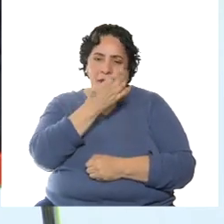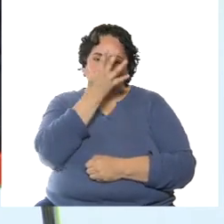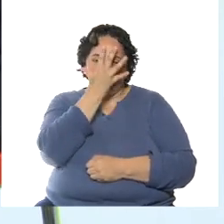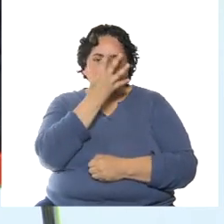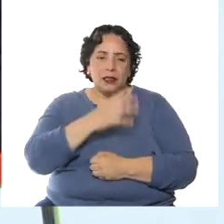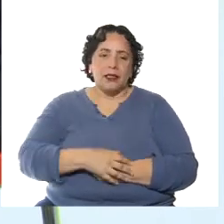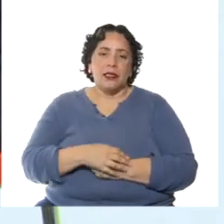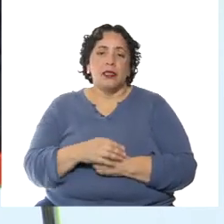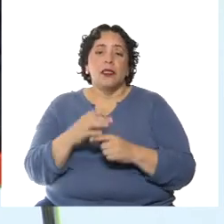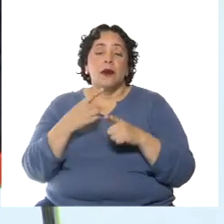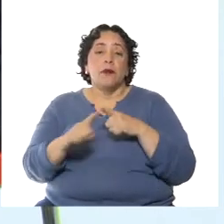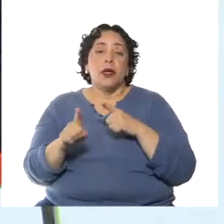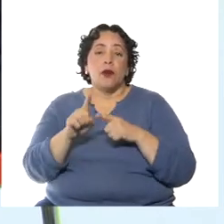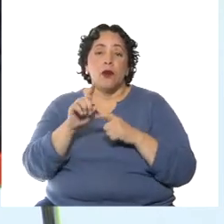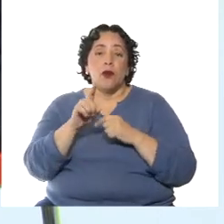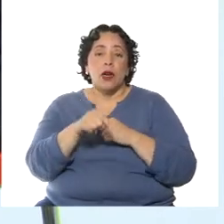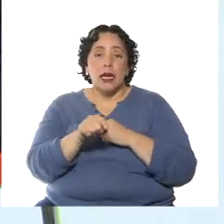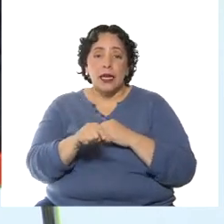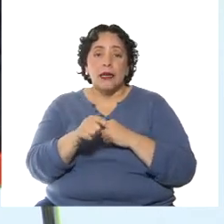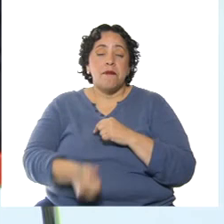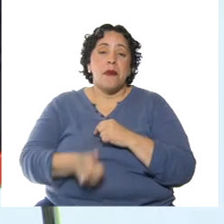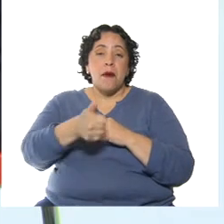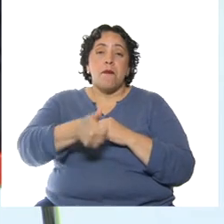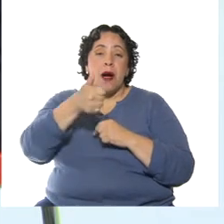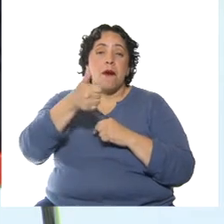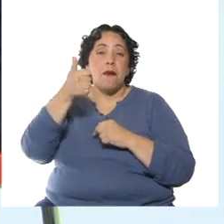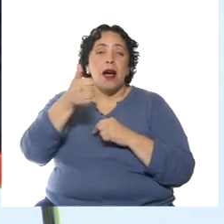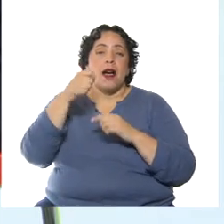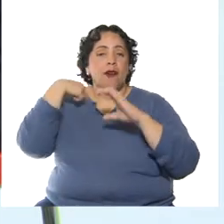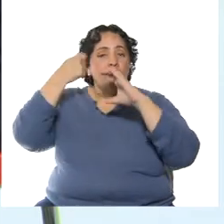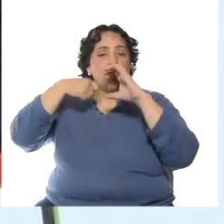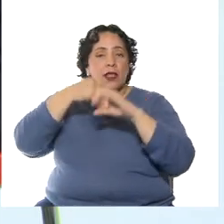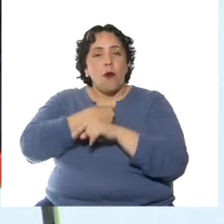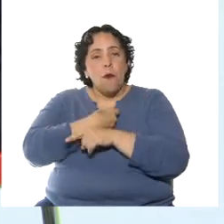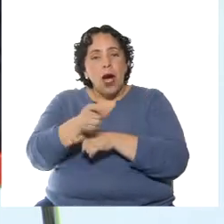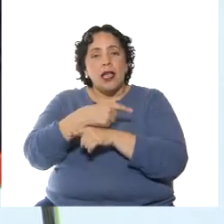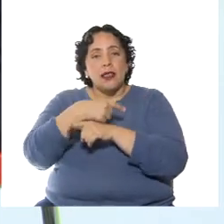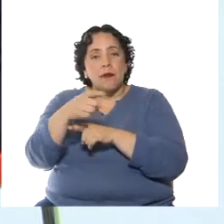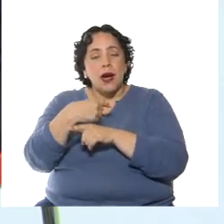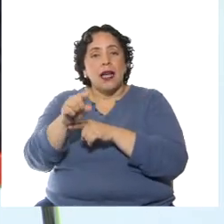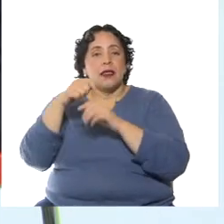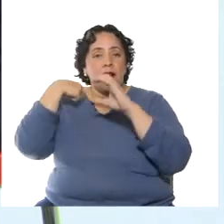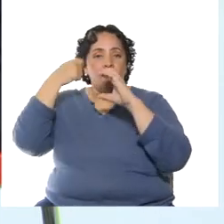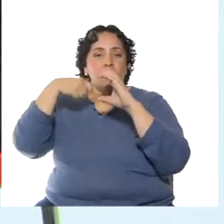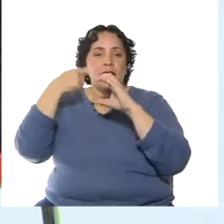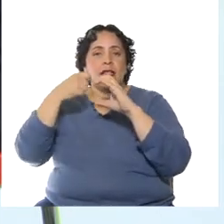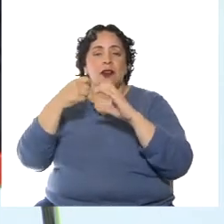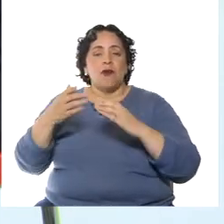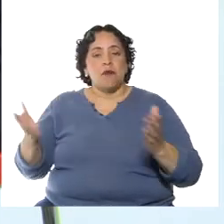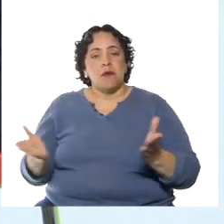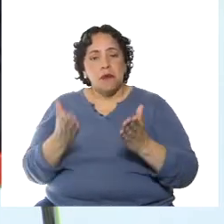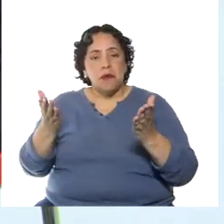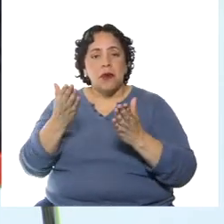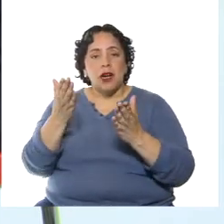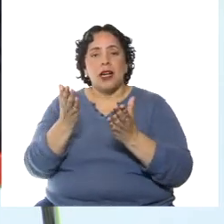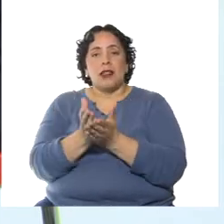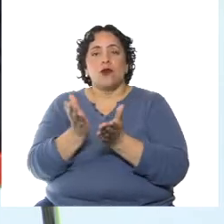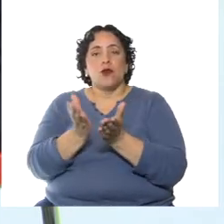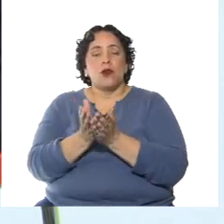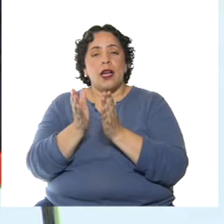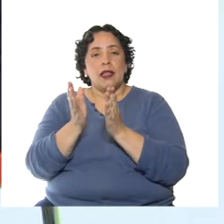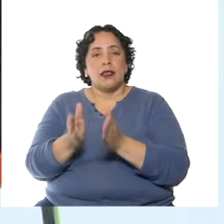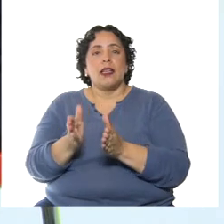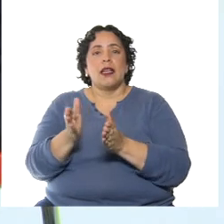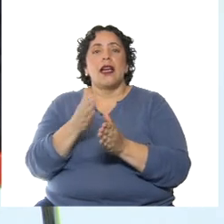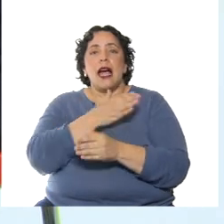no sabe, pero ella fue una de las que más videos nos envió, videos que motivaron a los demás